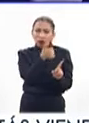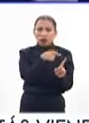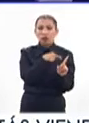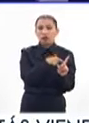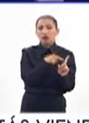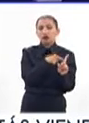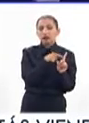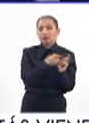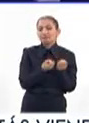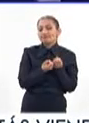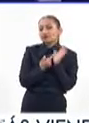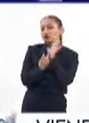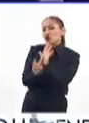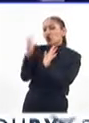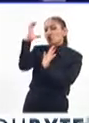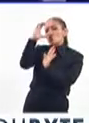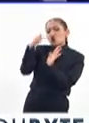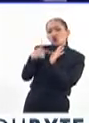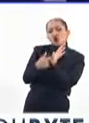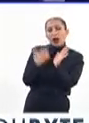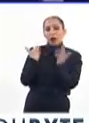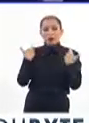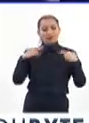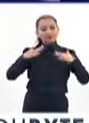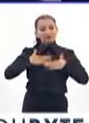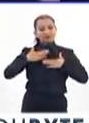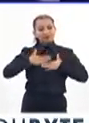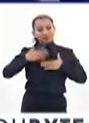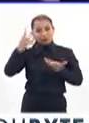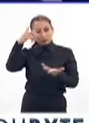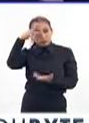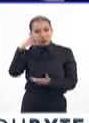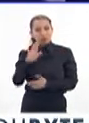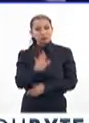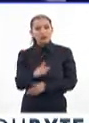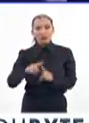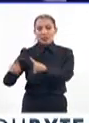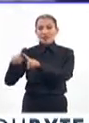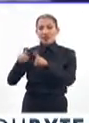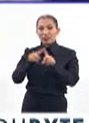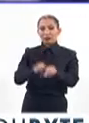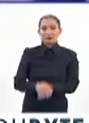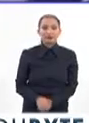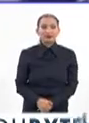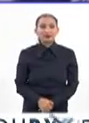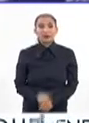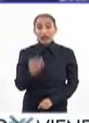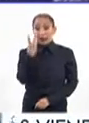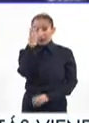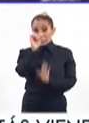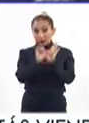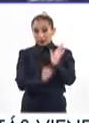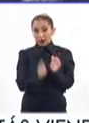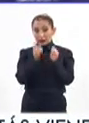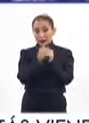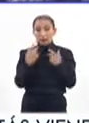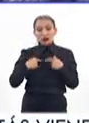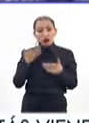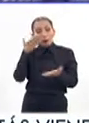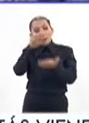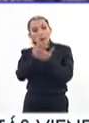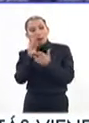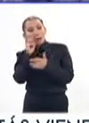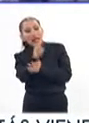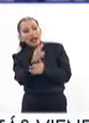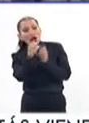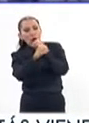las manifestaciones culturales que nos representa como diversidad. Durante 3 meses, el público podrá